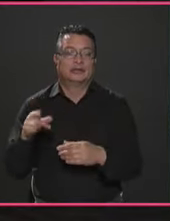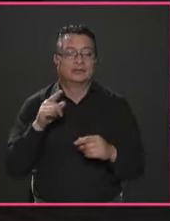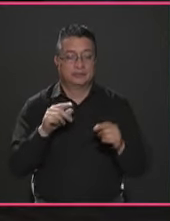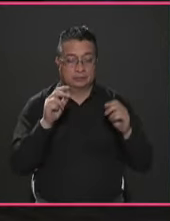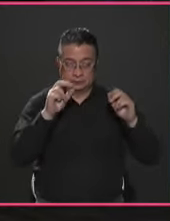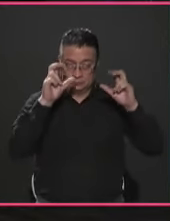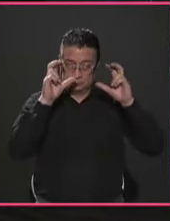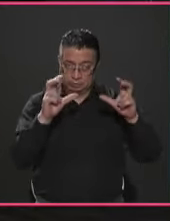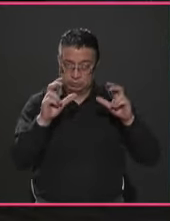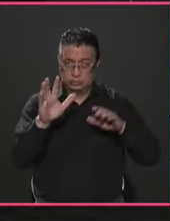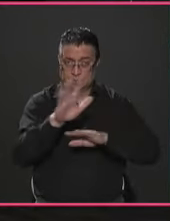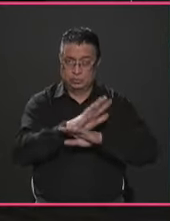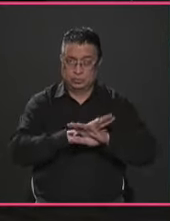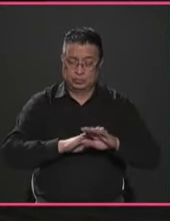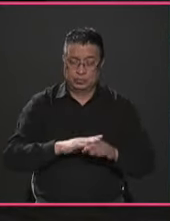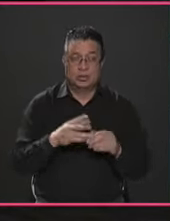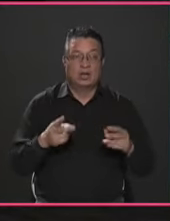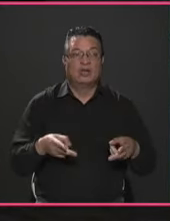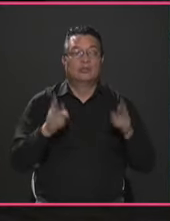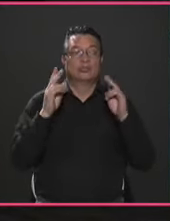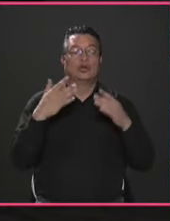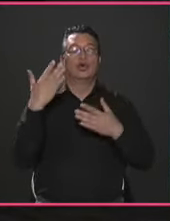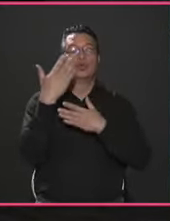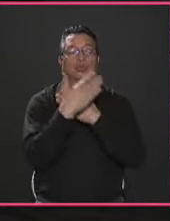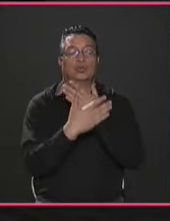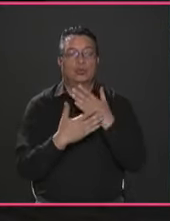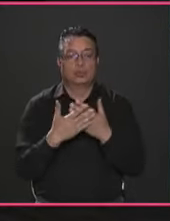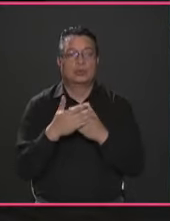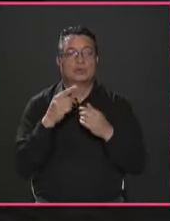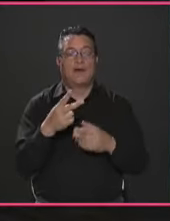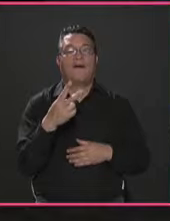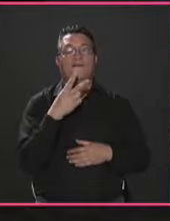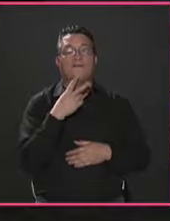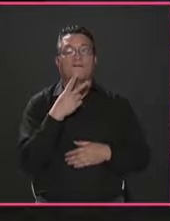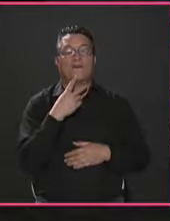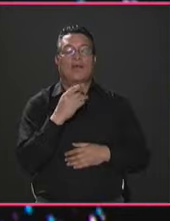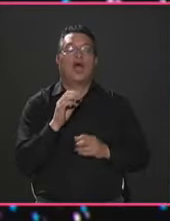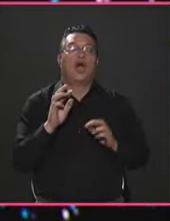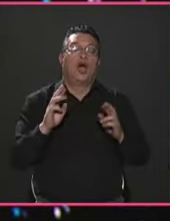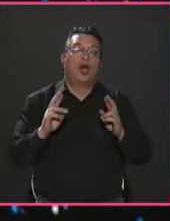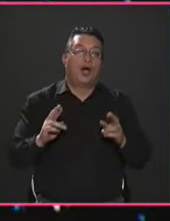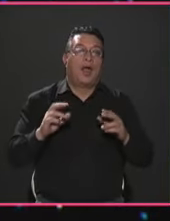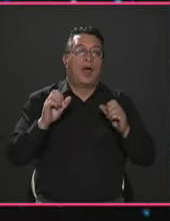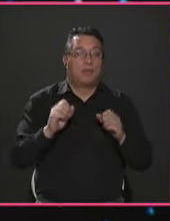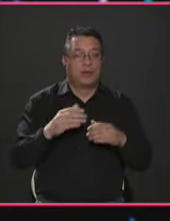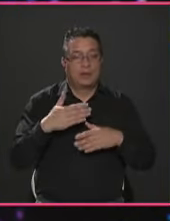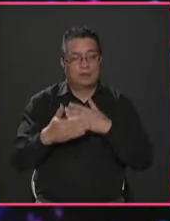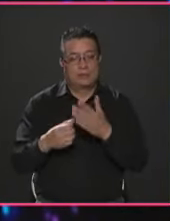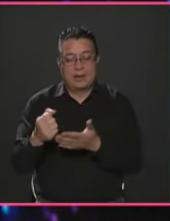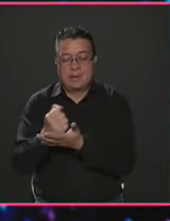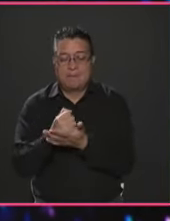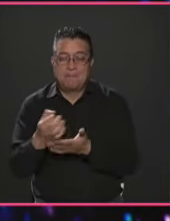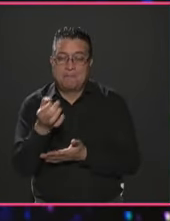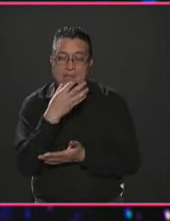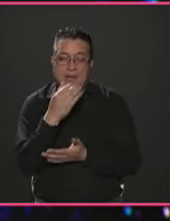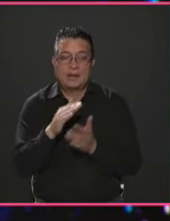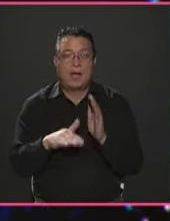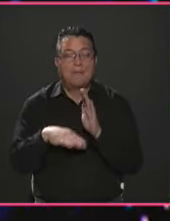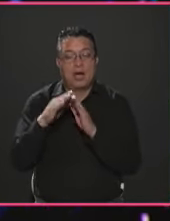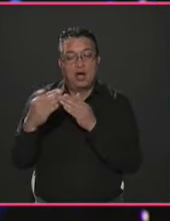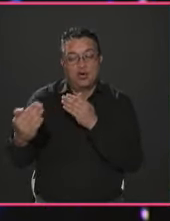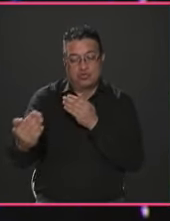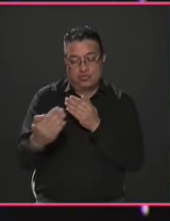esta alerta o esta prevención le permita cuidarse y tener un estilo de vida quizás que le pueda permitir y una medicina más más